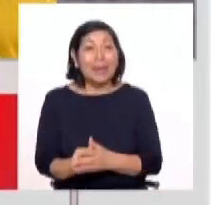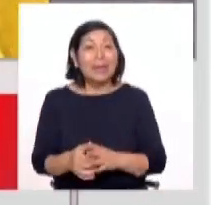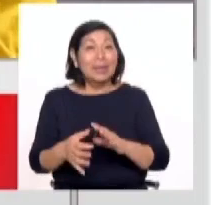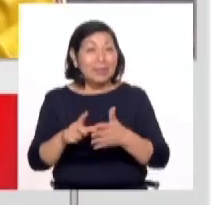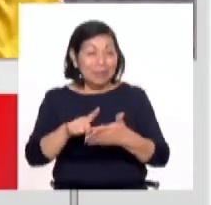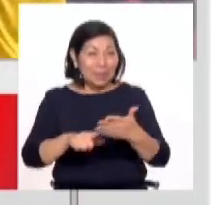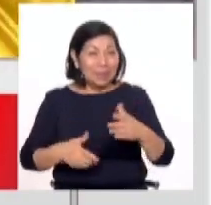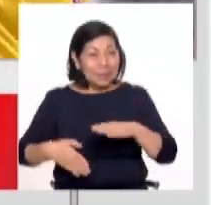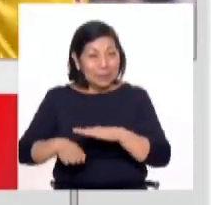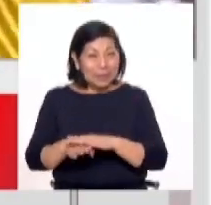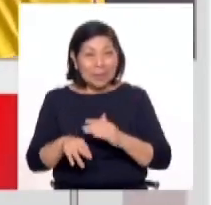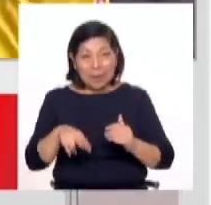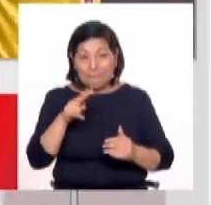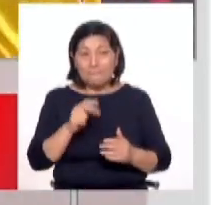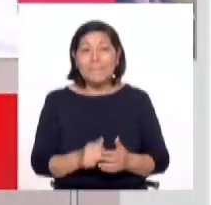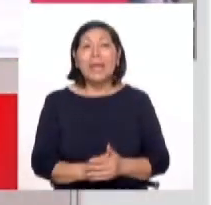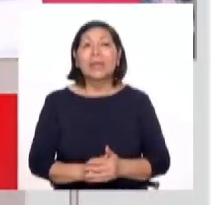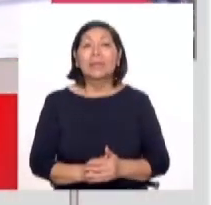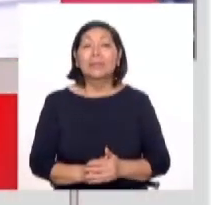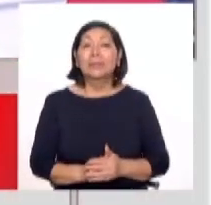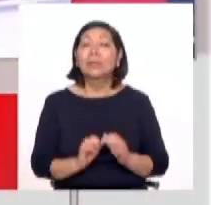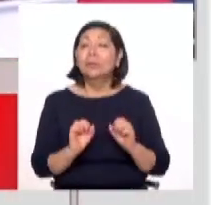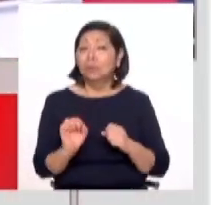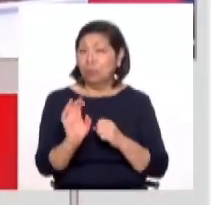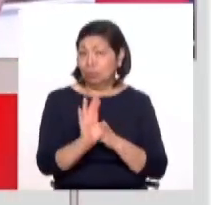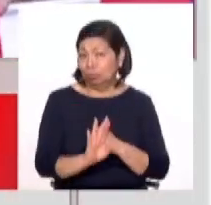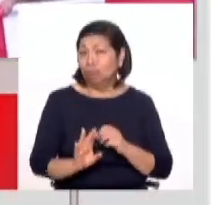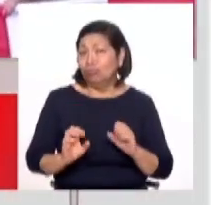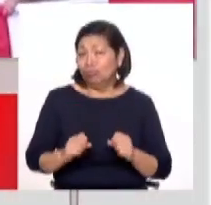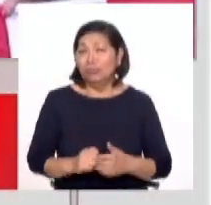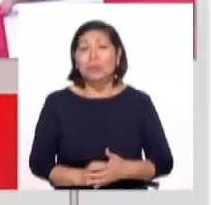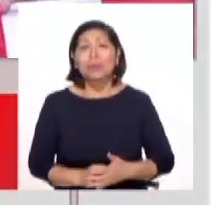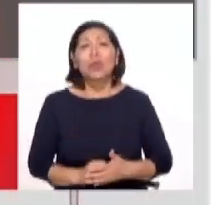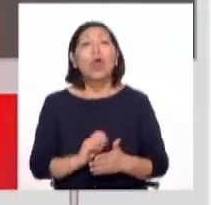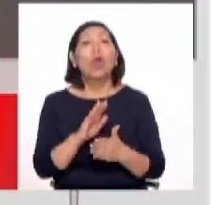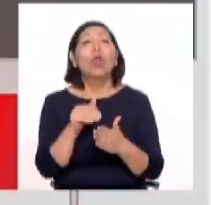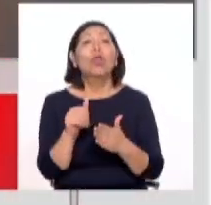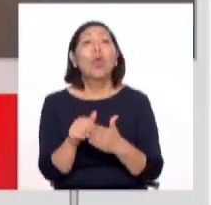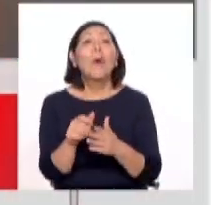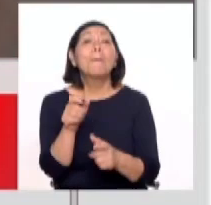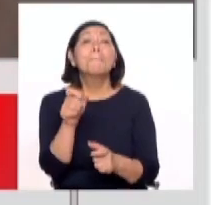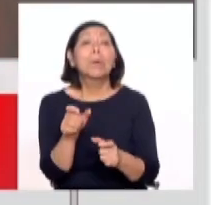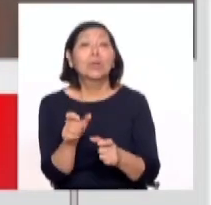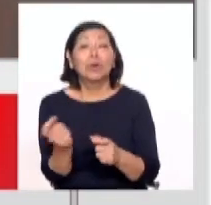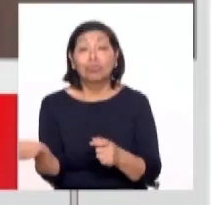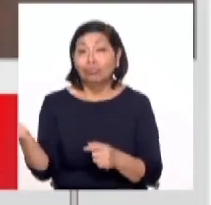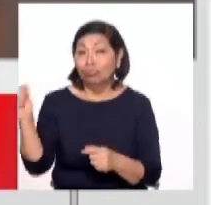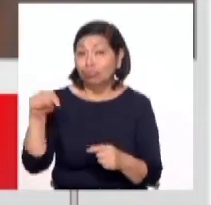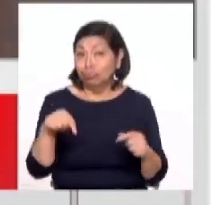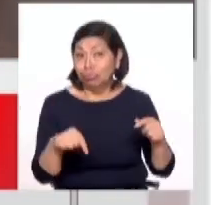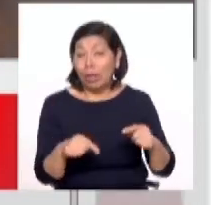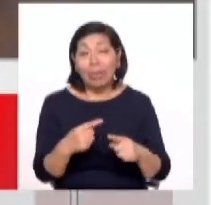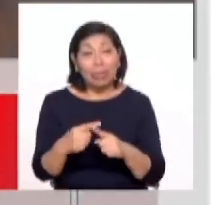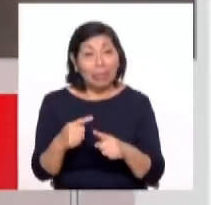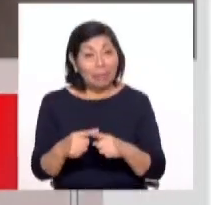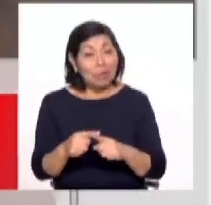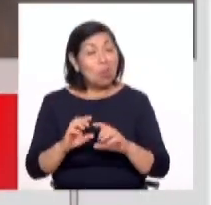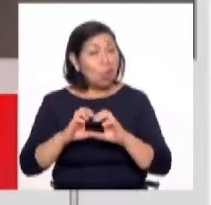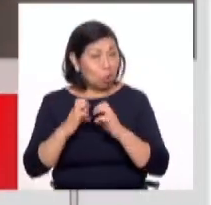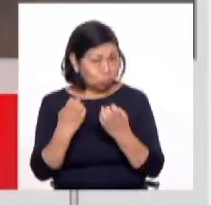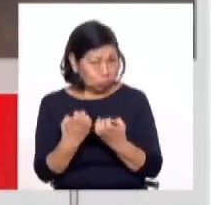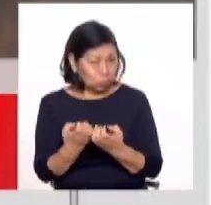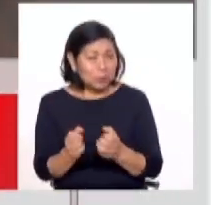Liga Interna aquí en Perú, hemos garantizado que todos los ciudadanos que han concurrido a los diferentes